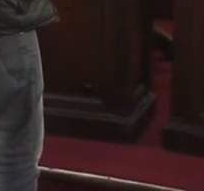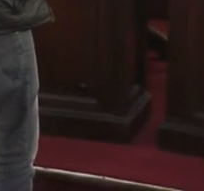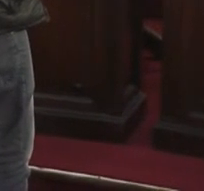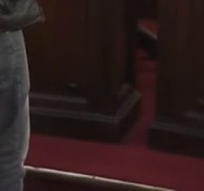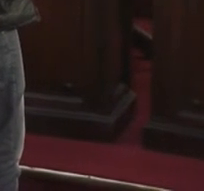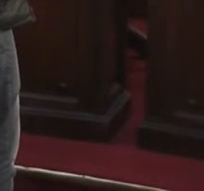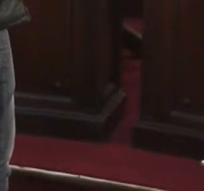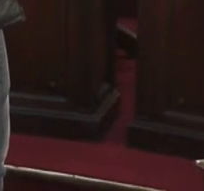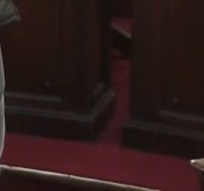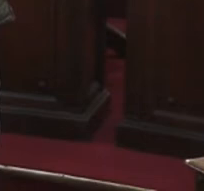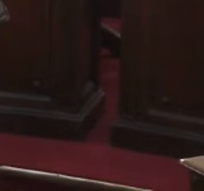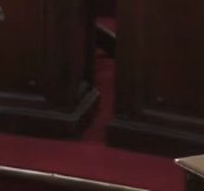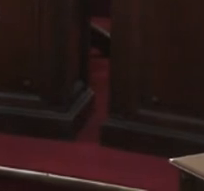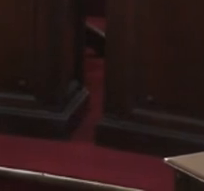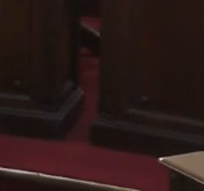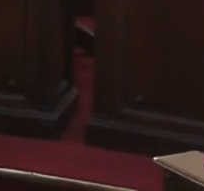Julieta Cóceres.